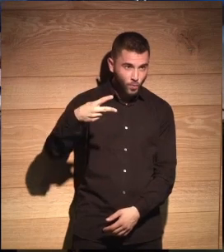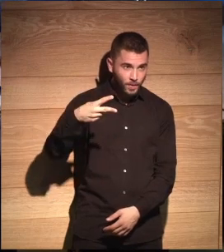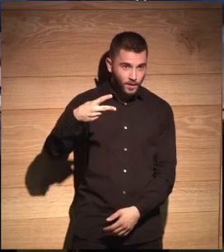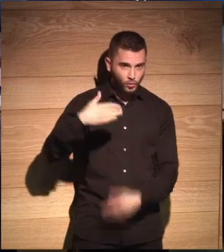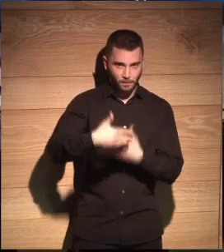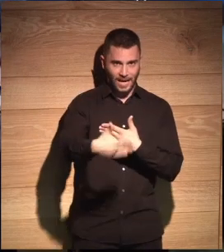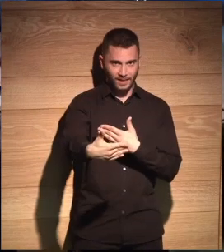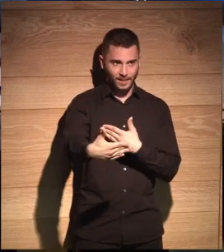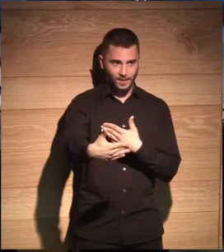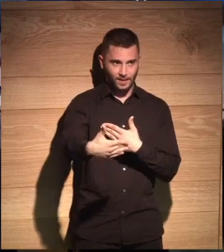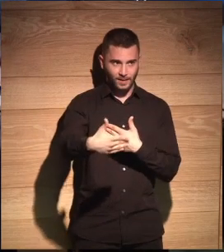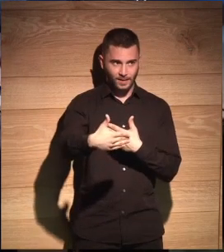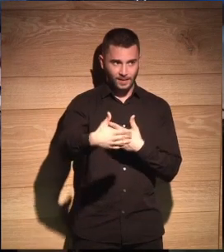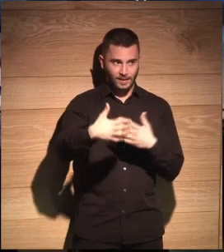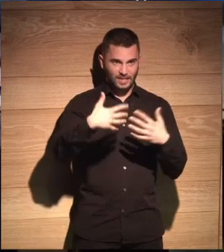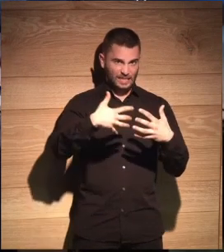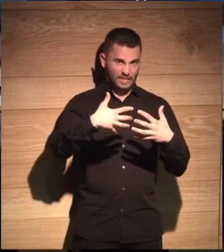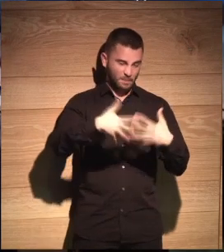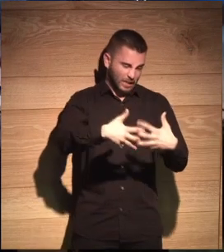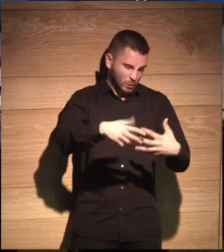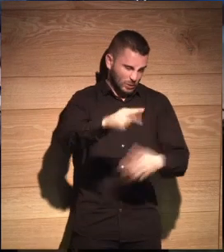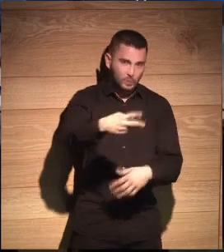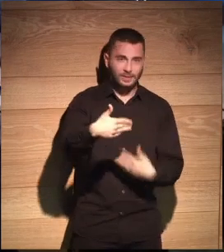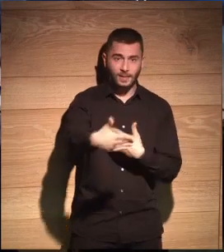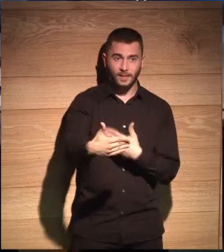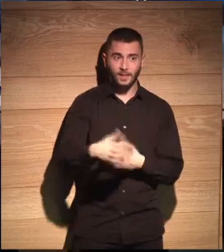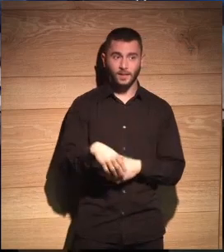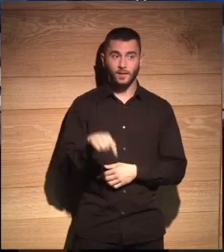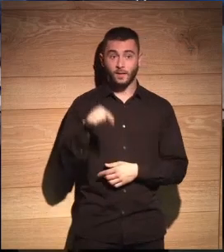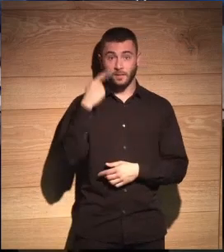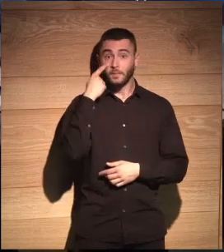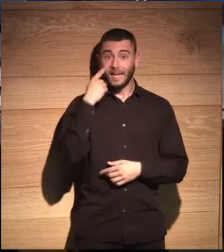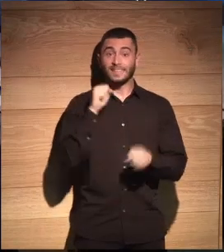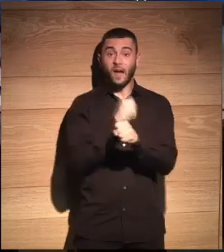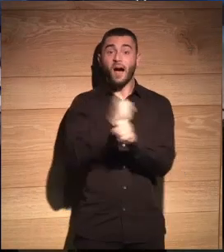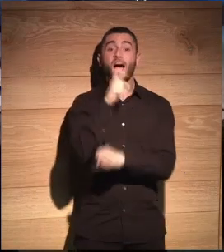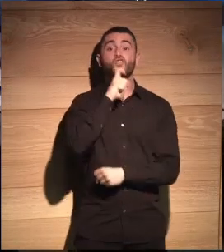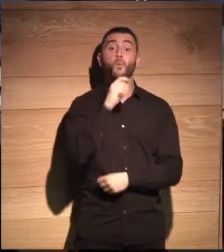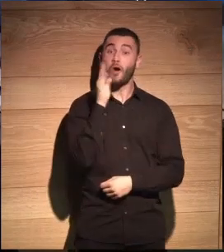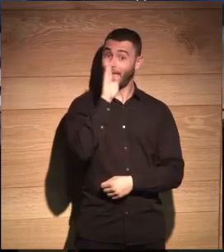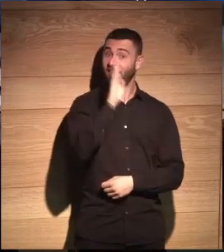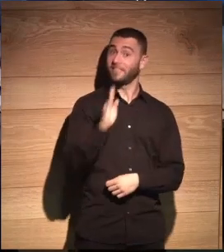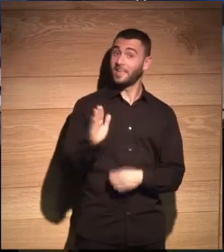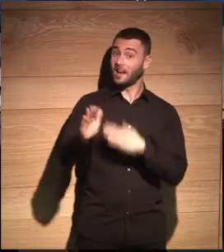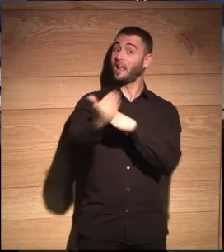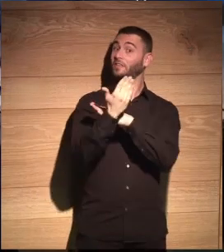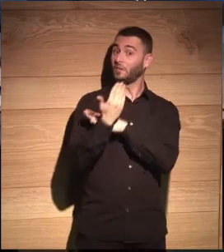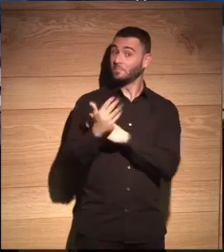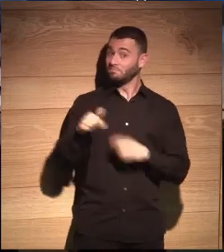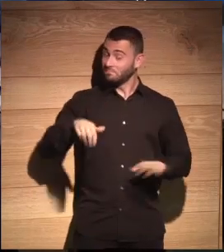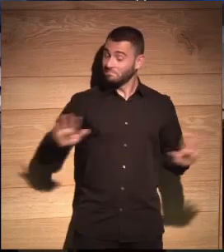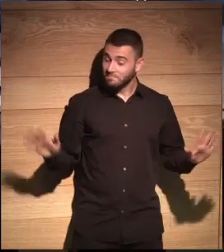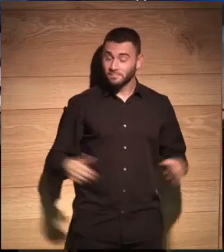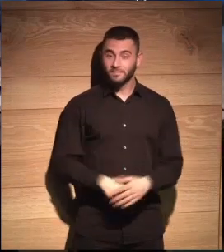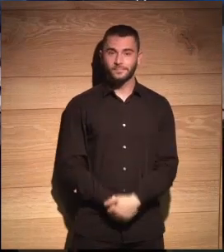está para adelante. La segunda cacharra. Mira, esto es en directo cómo trabajan, pero hago una representación aquí. Esta, ¿no?